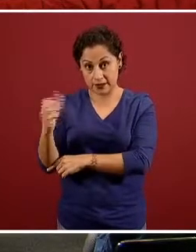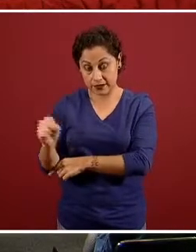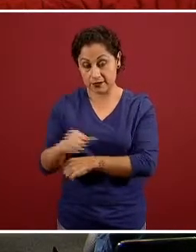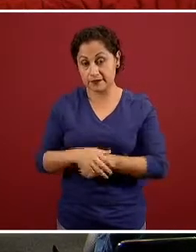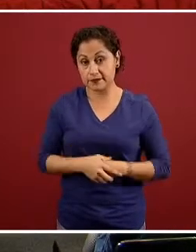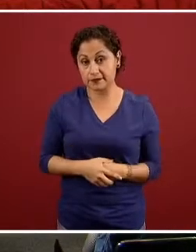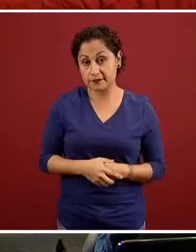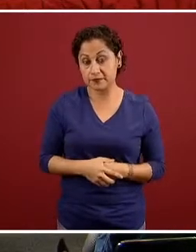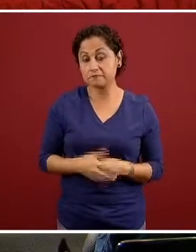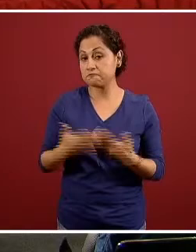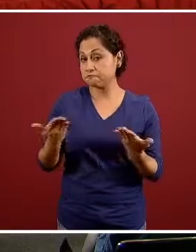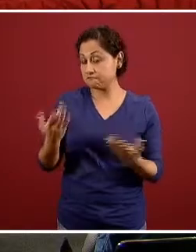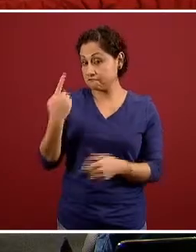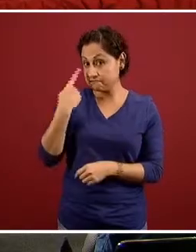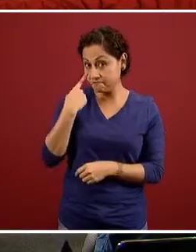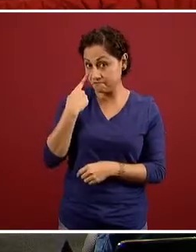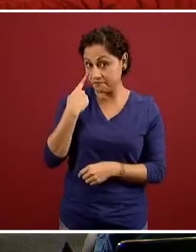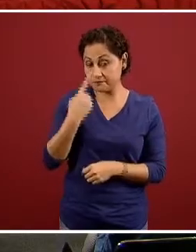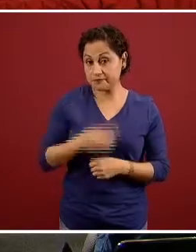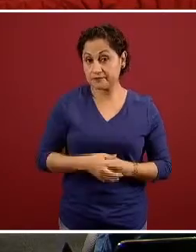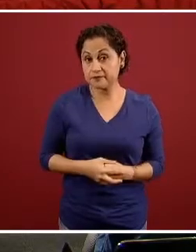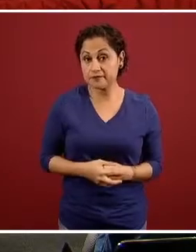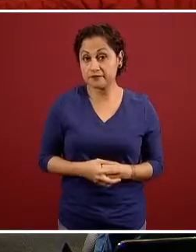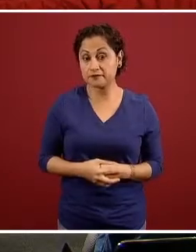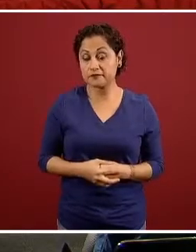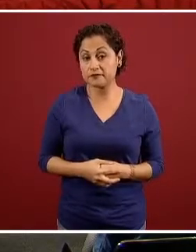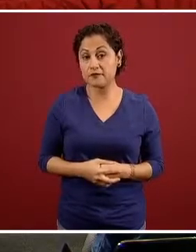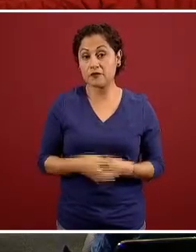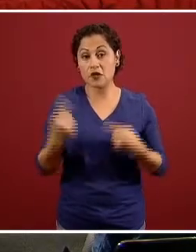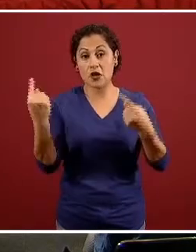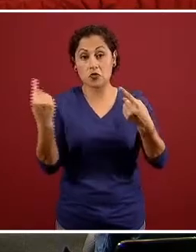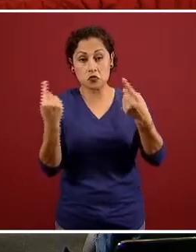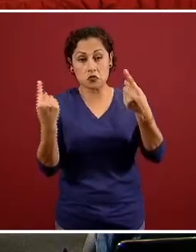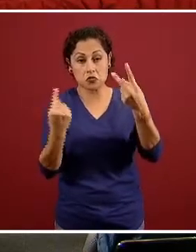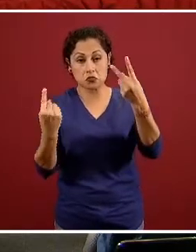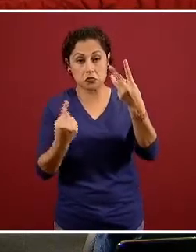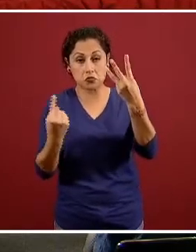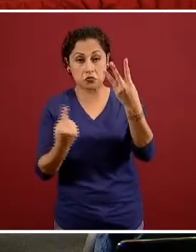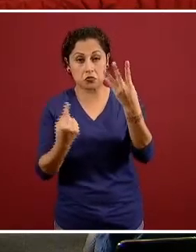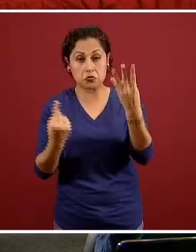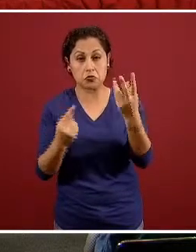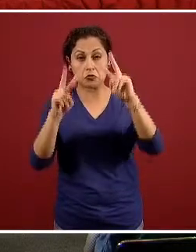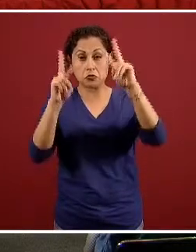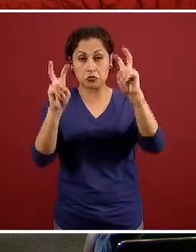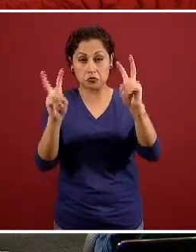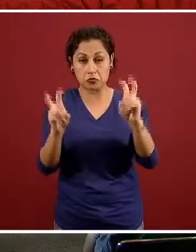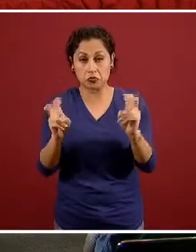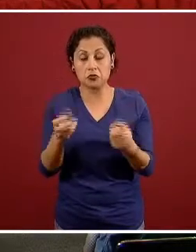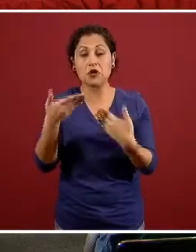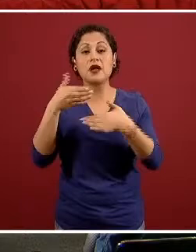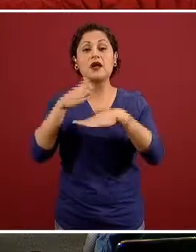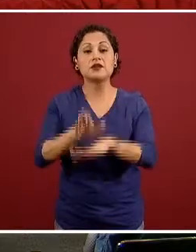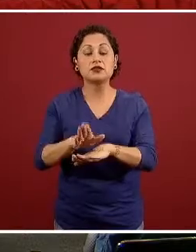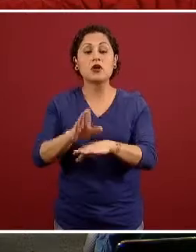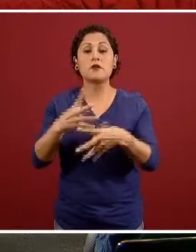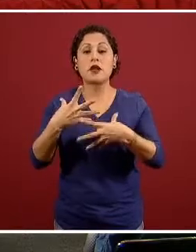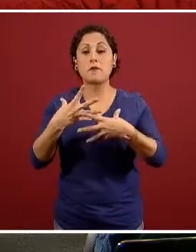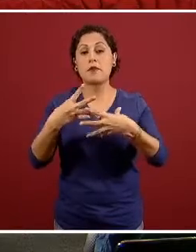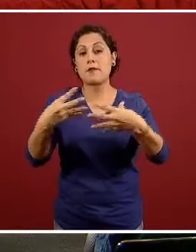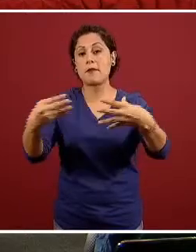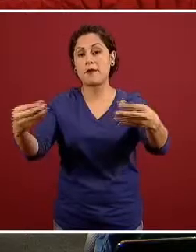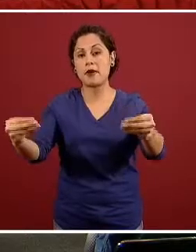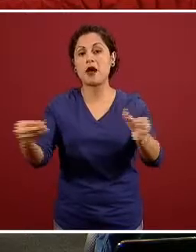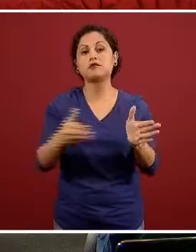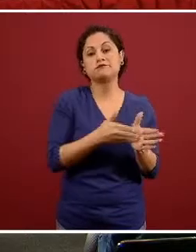Finalmente, como pueden ver, todos los aspectos de la epidemia van avanzando a un tiempo, de acuerdo a las